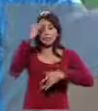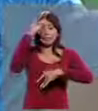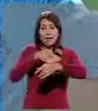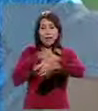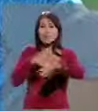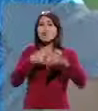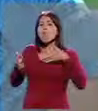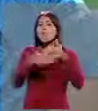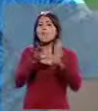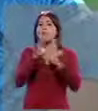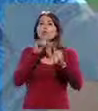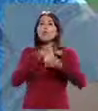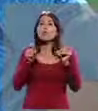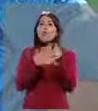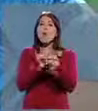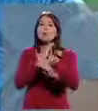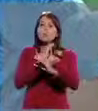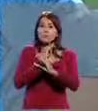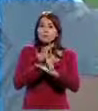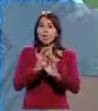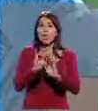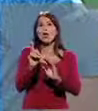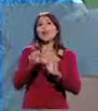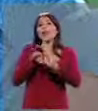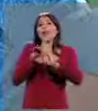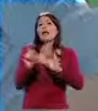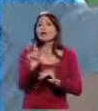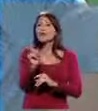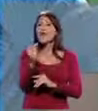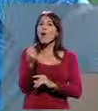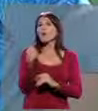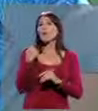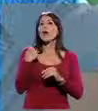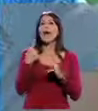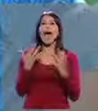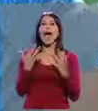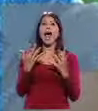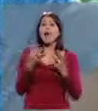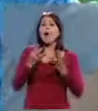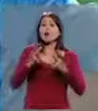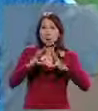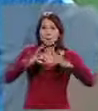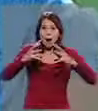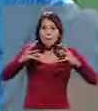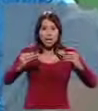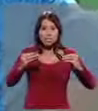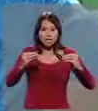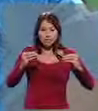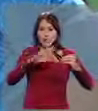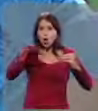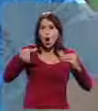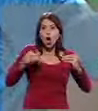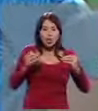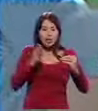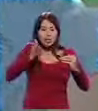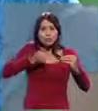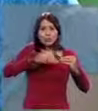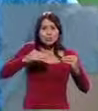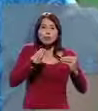moderar la cantidad de la fruta que me estoy comiendo no me voy a sentar con una papaya entera verdad a a